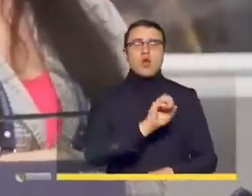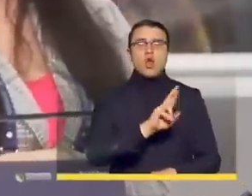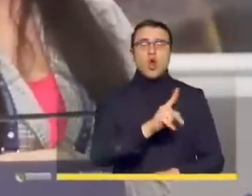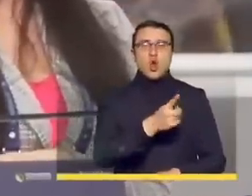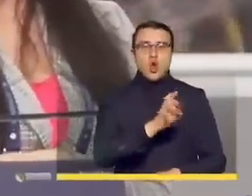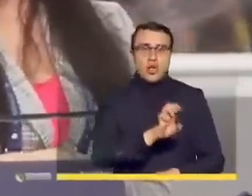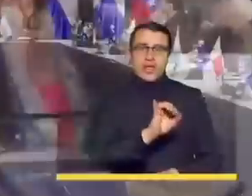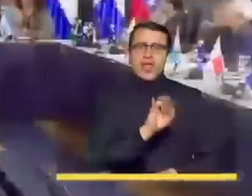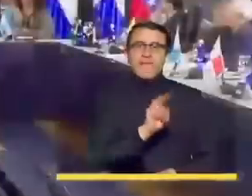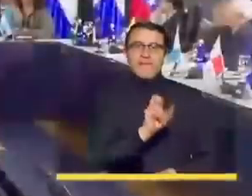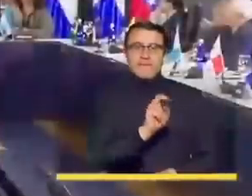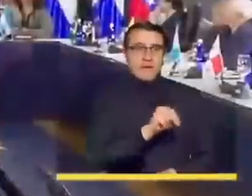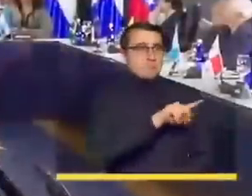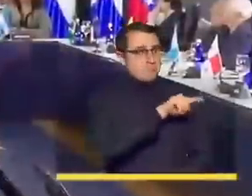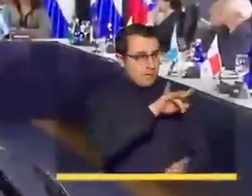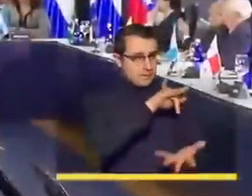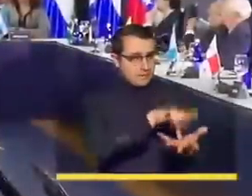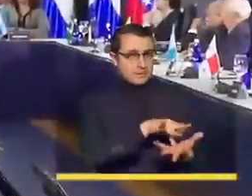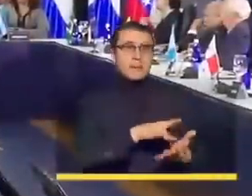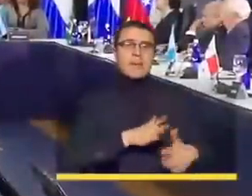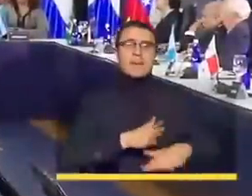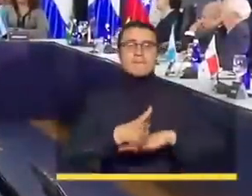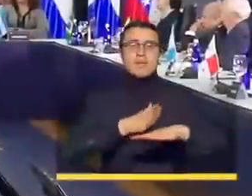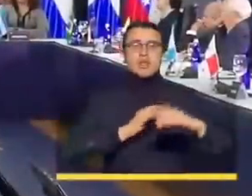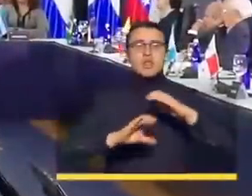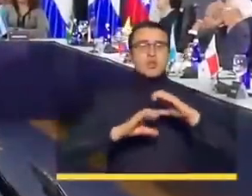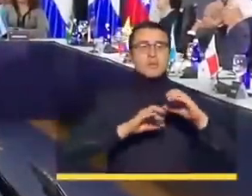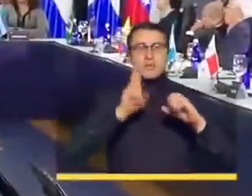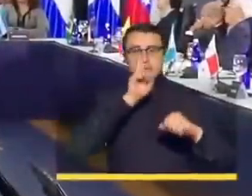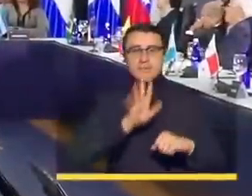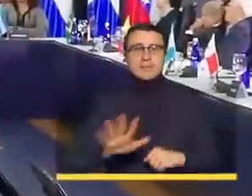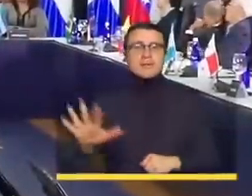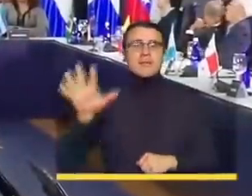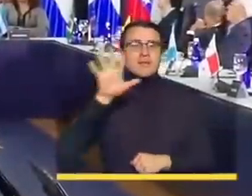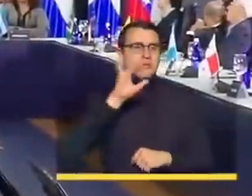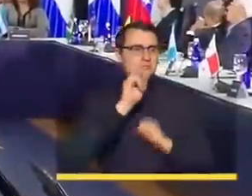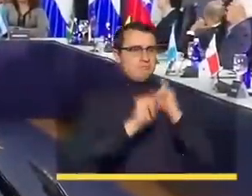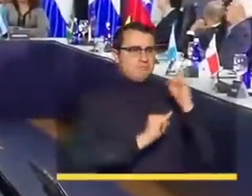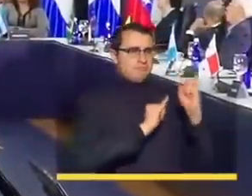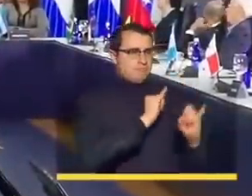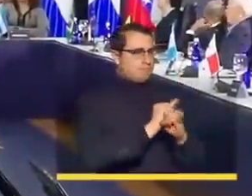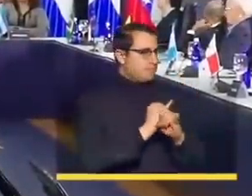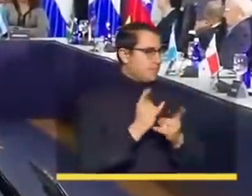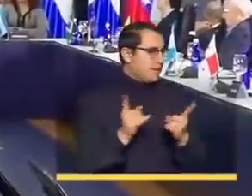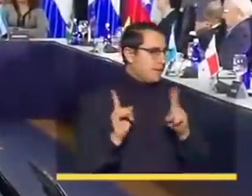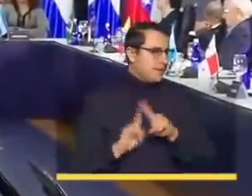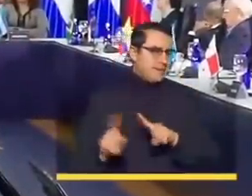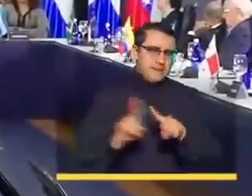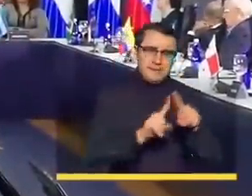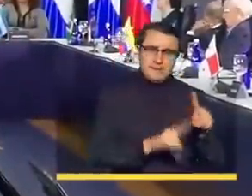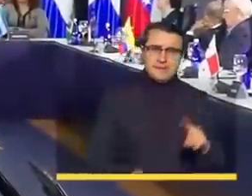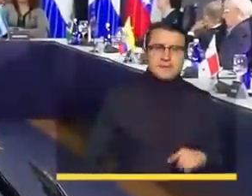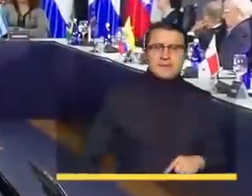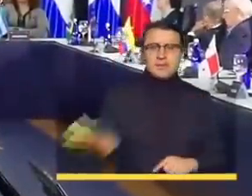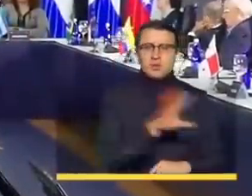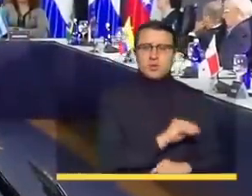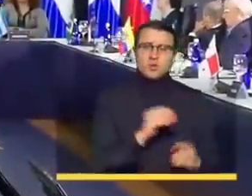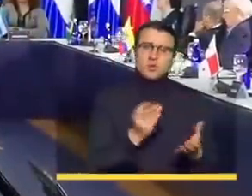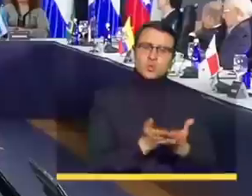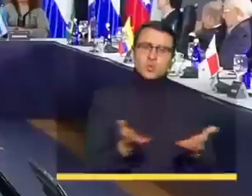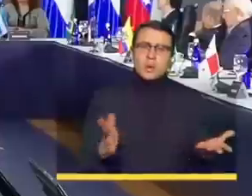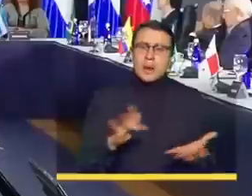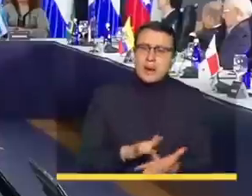presente, los medios de comunicación nacionales e internacionales, a todos los presentes. Han